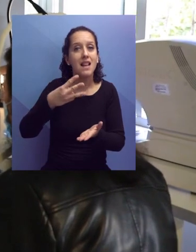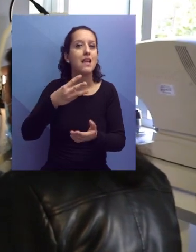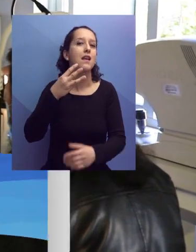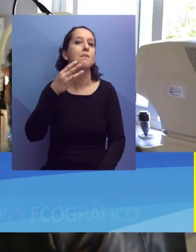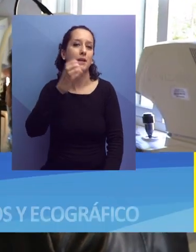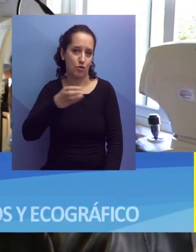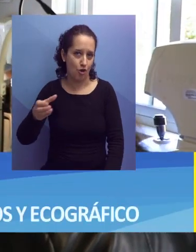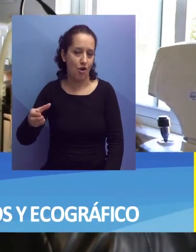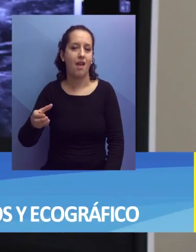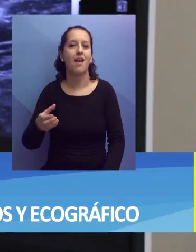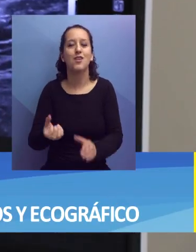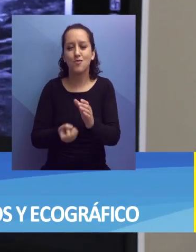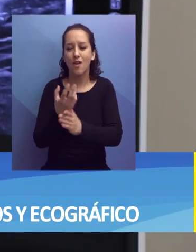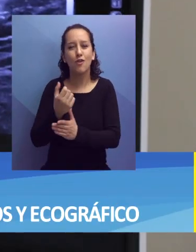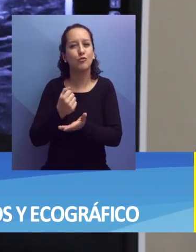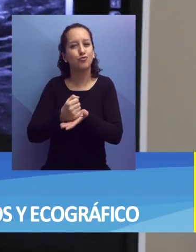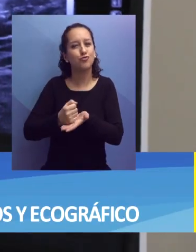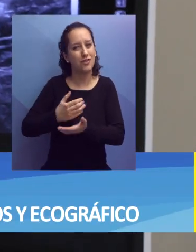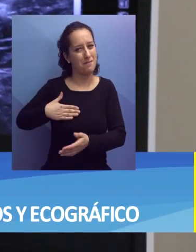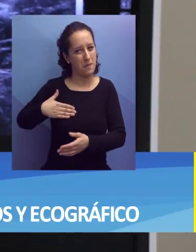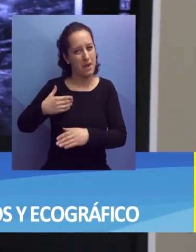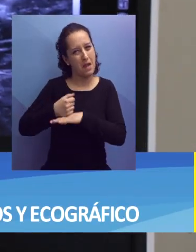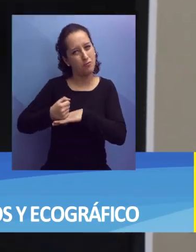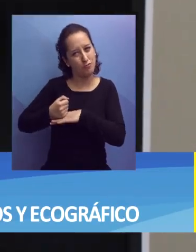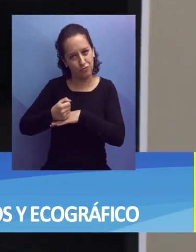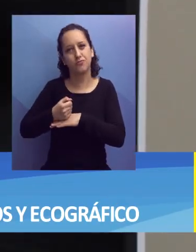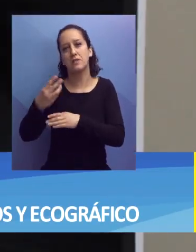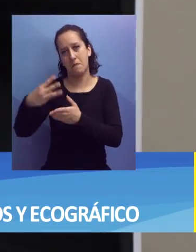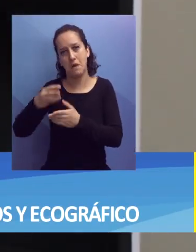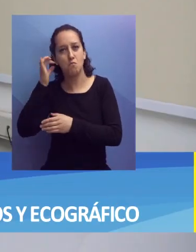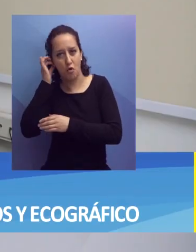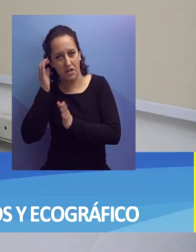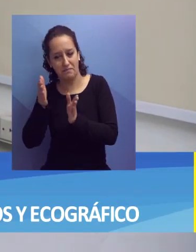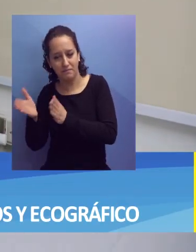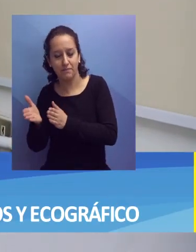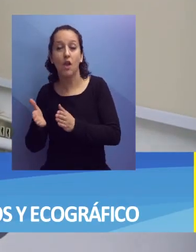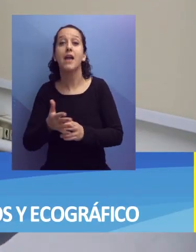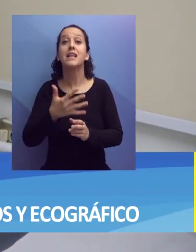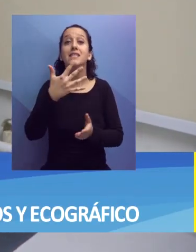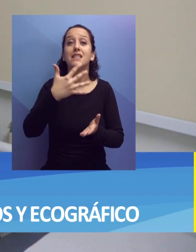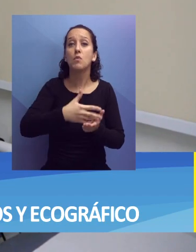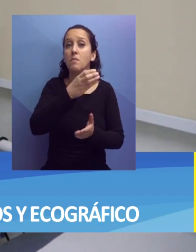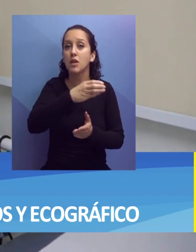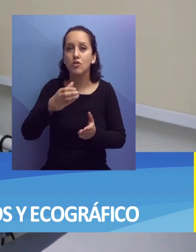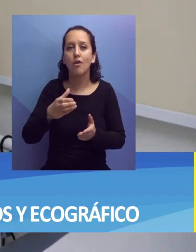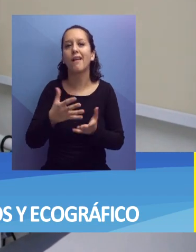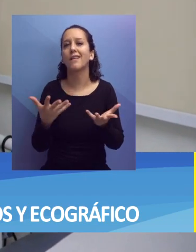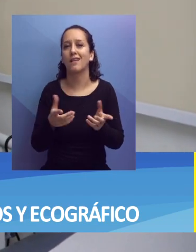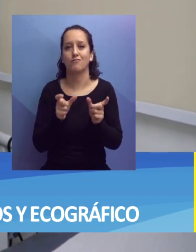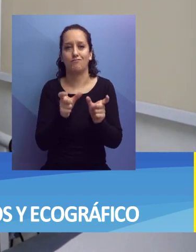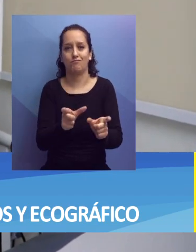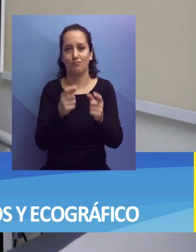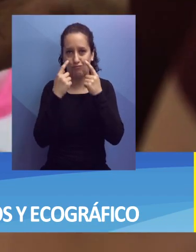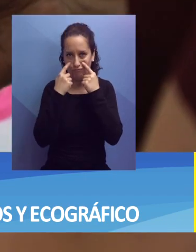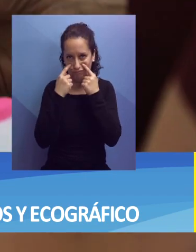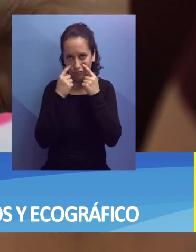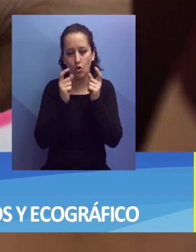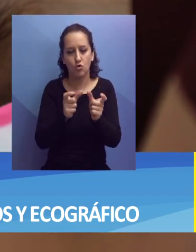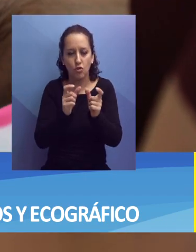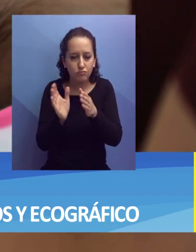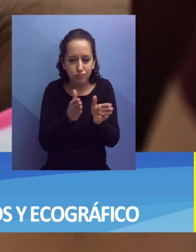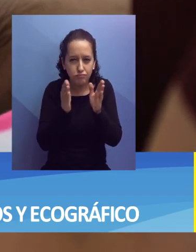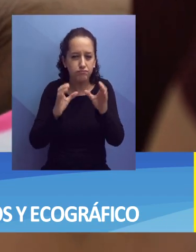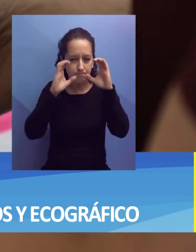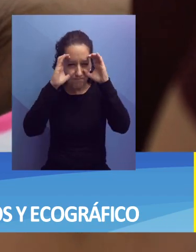3.000 las pacientes beneficiadas de manera anual con el nuevo equipo de ecografía mamaria y cerca de 5.000 usuarios los que serán atendidos por consulta